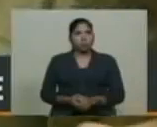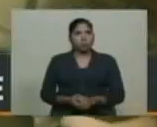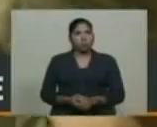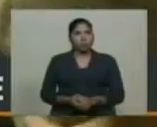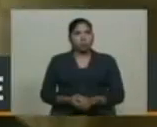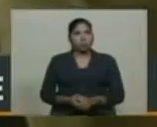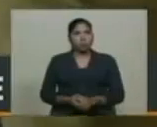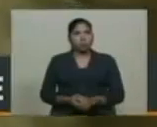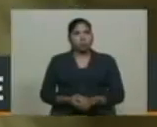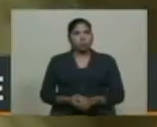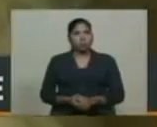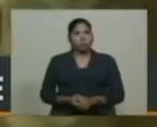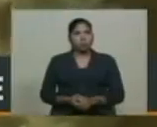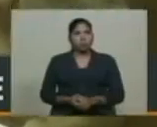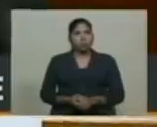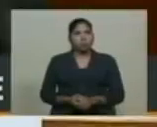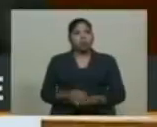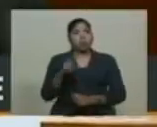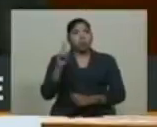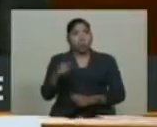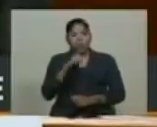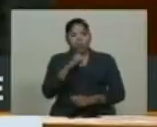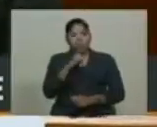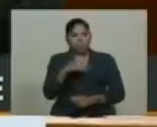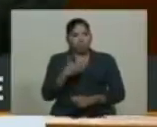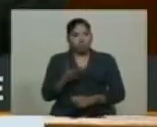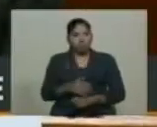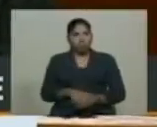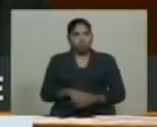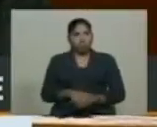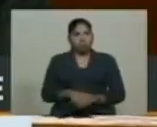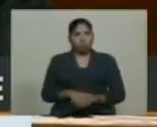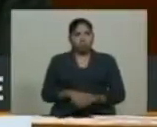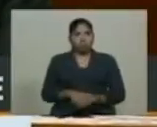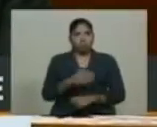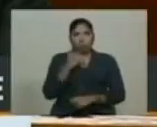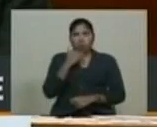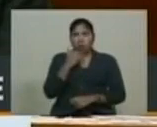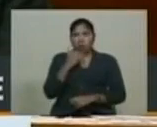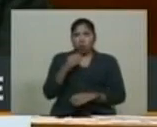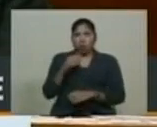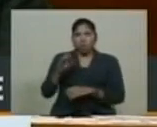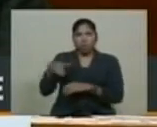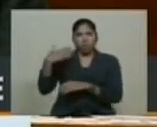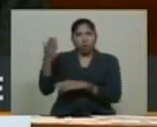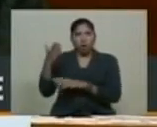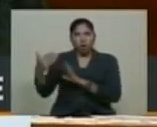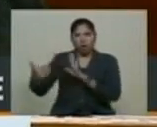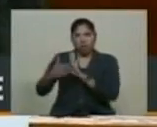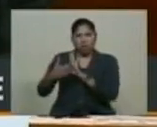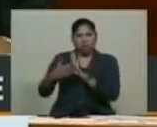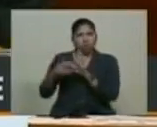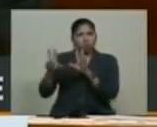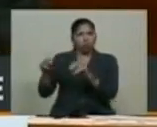También hizo mención que se condena toda injerencia extranjera desde Venezuela. Seguimos.